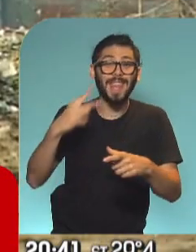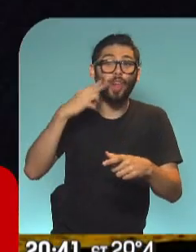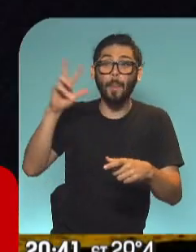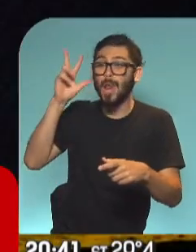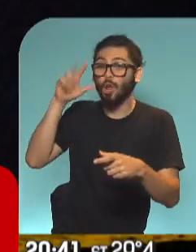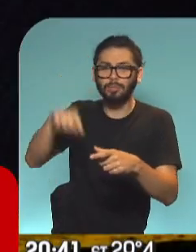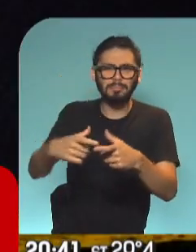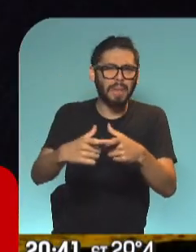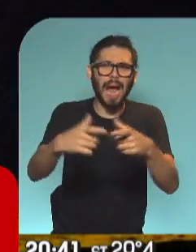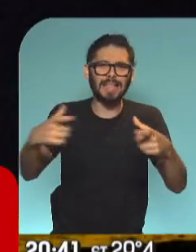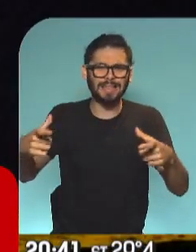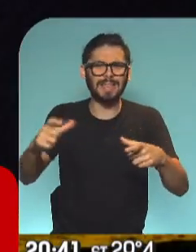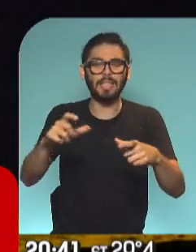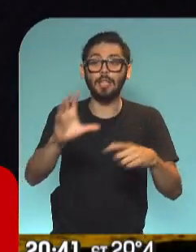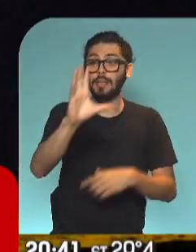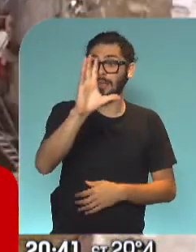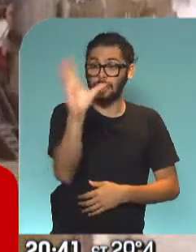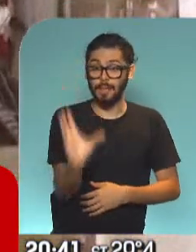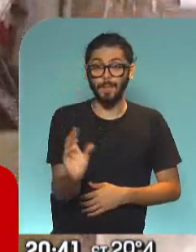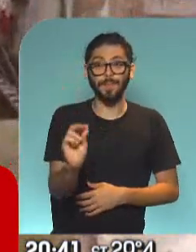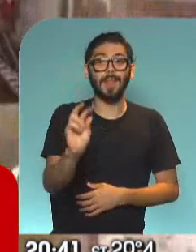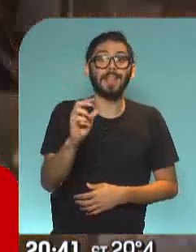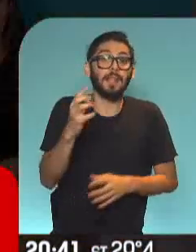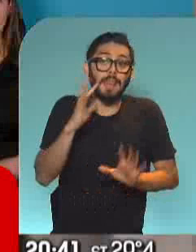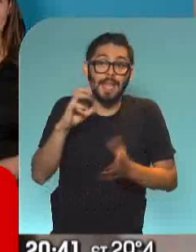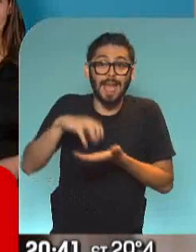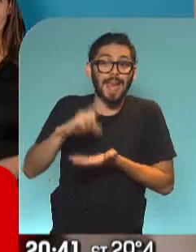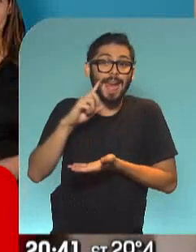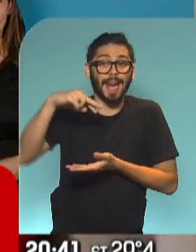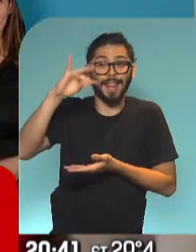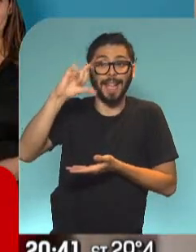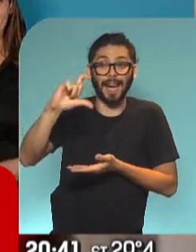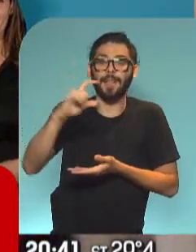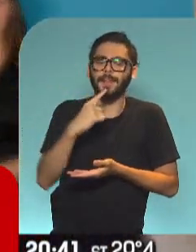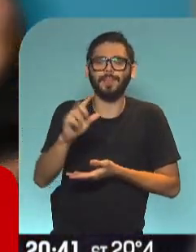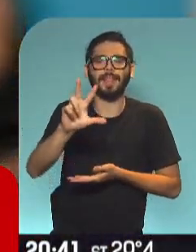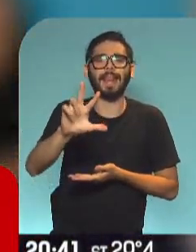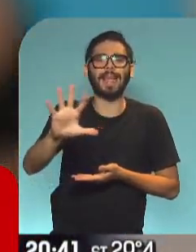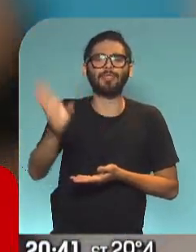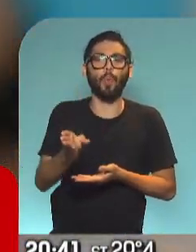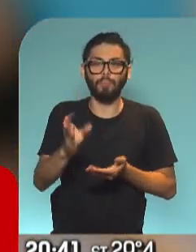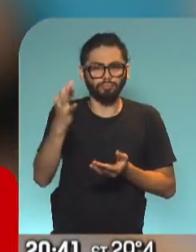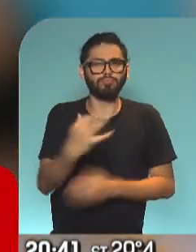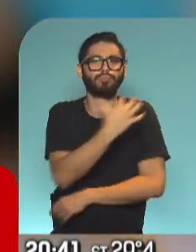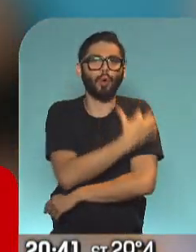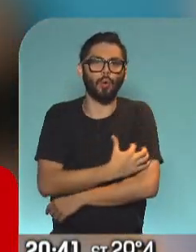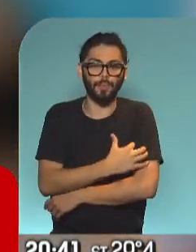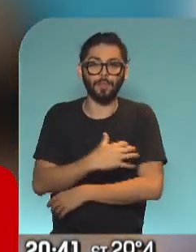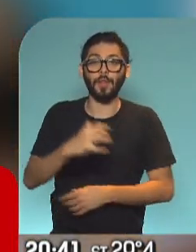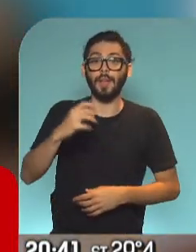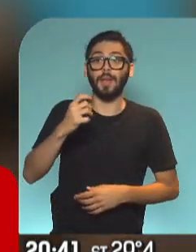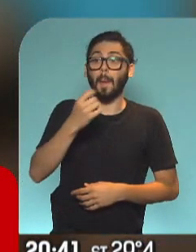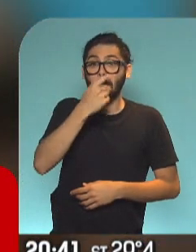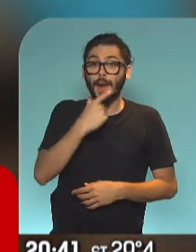2008. Superaba el 35% según el INDEC. Mauricio Macri había dejado el poder con un cepo cambiario